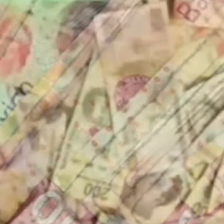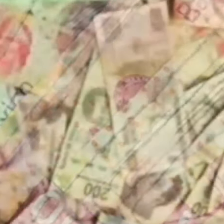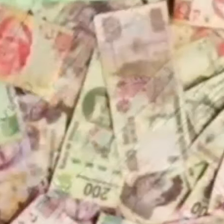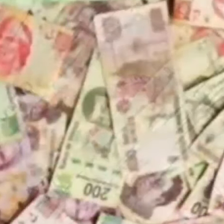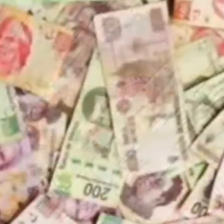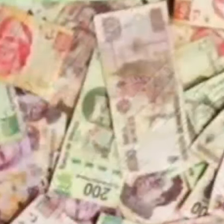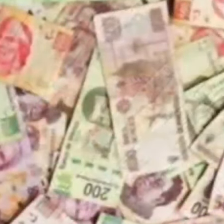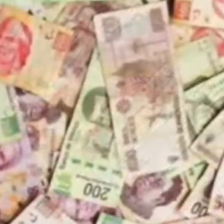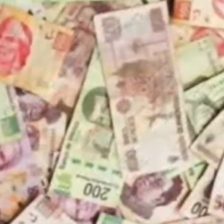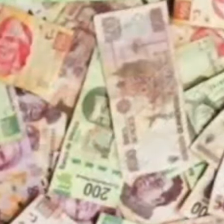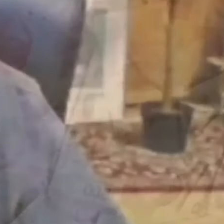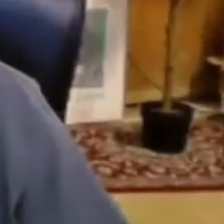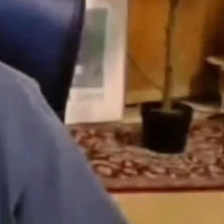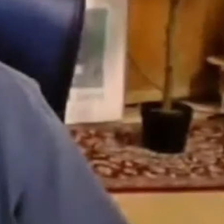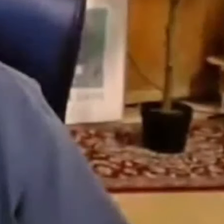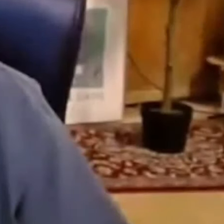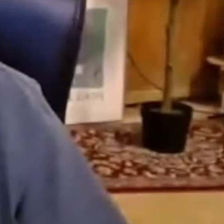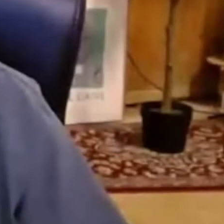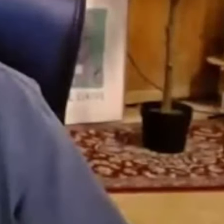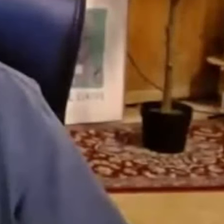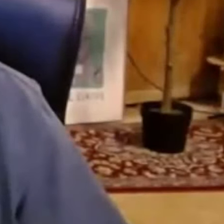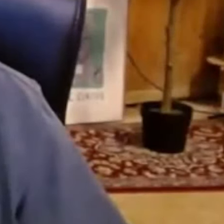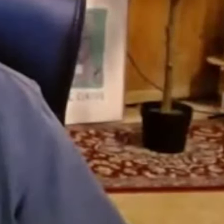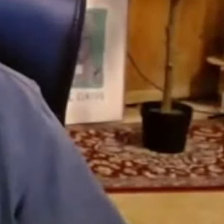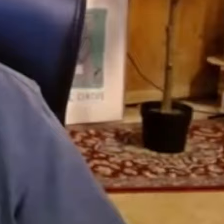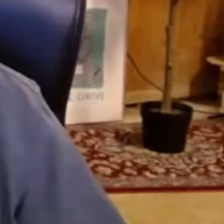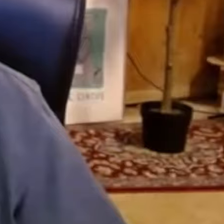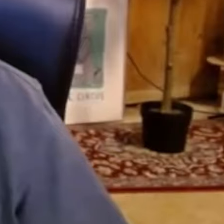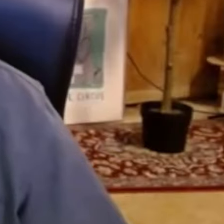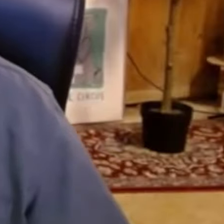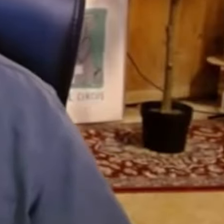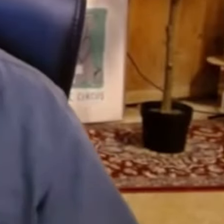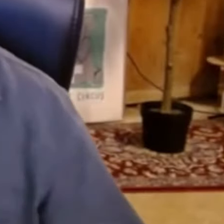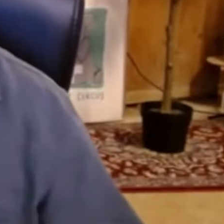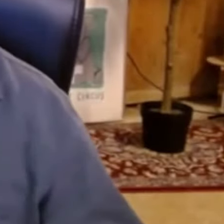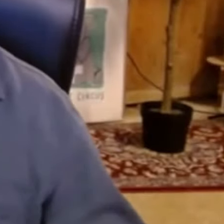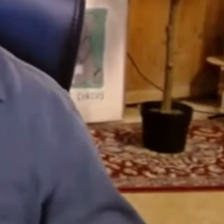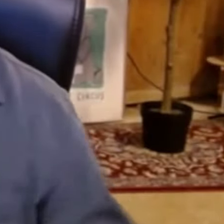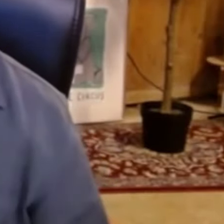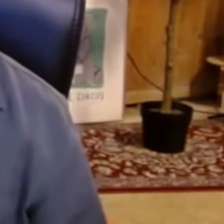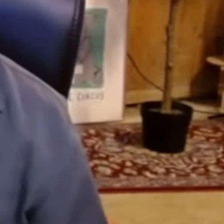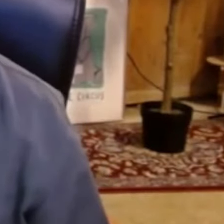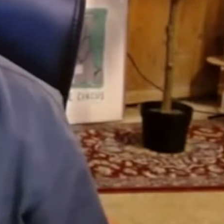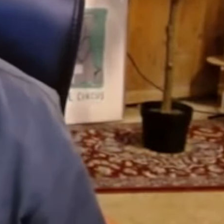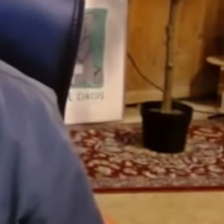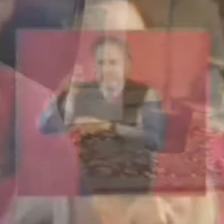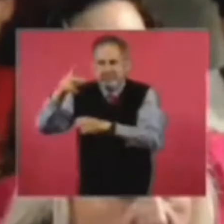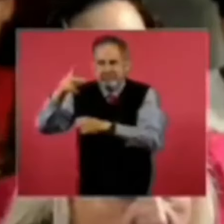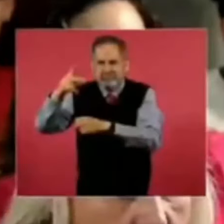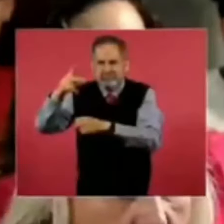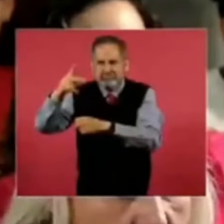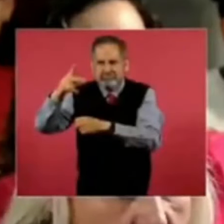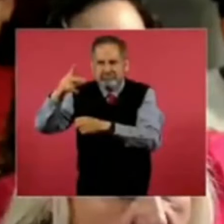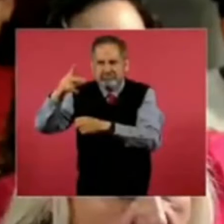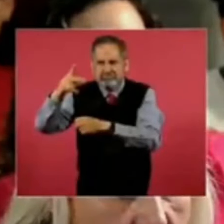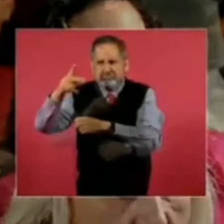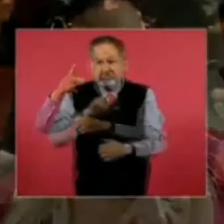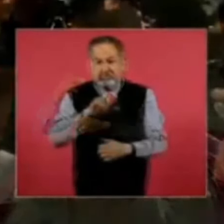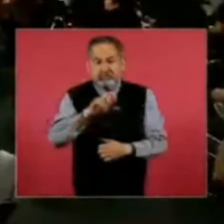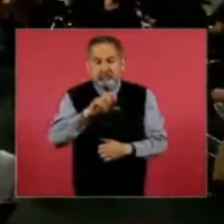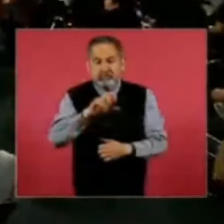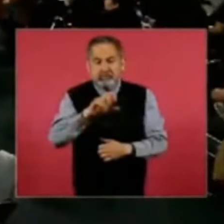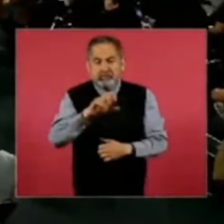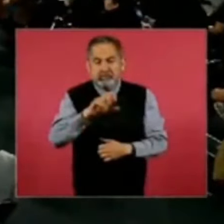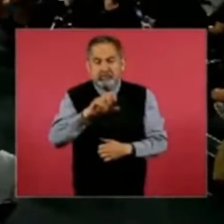como se dice en inglés, algún tipo de bloqueo para esta señora, quien siguió dándole vuelo a la hilacha. Tuvo